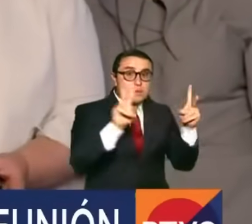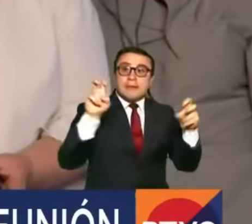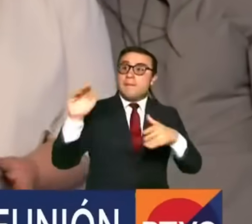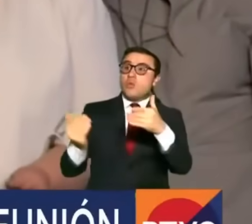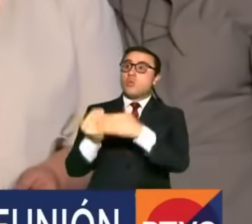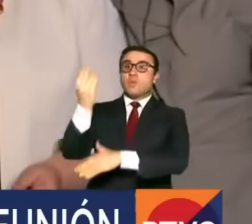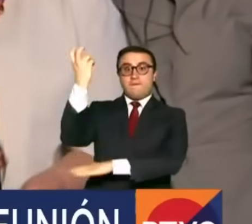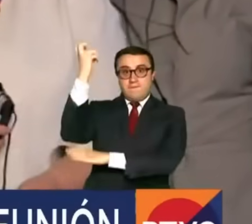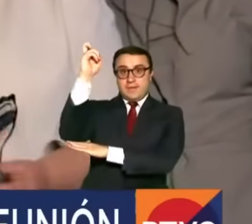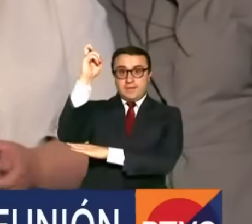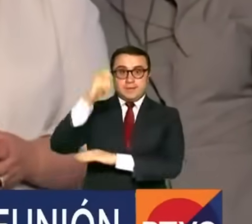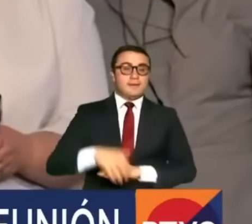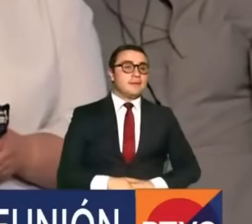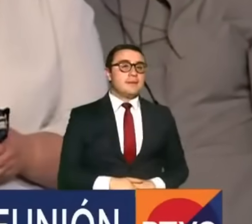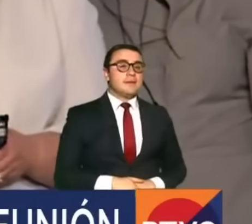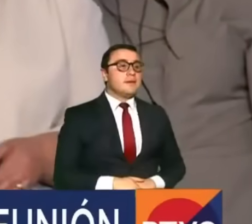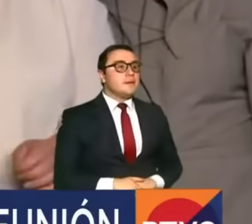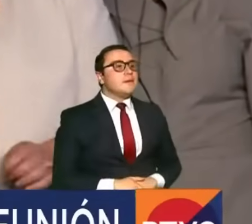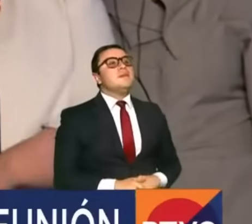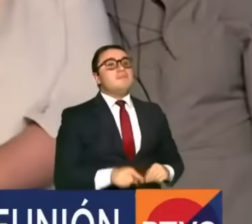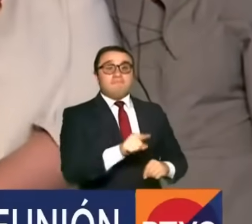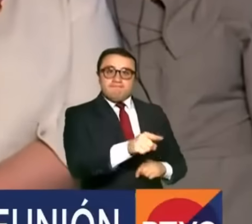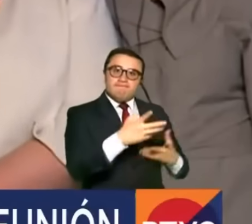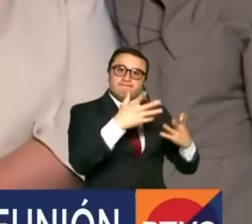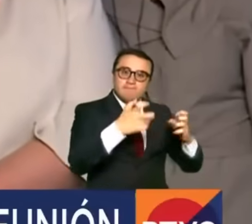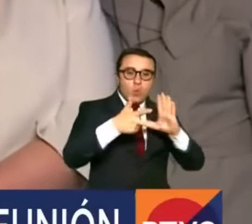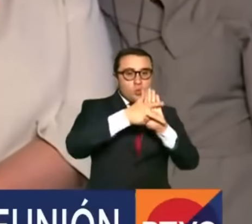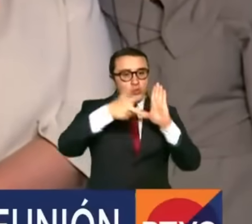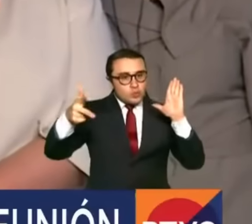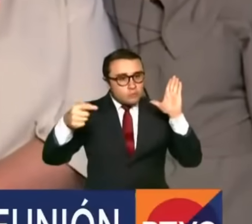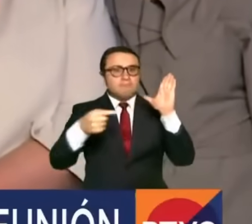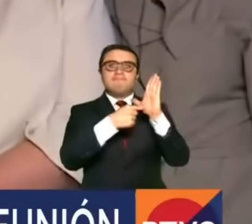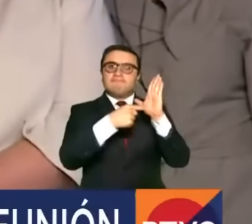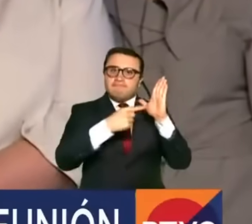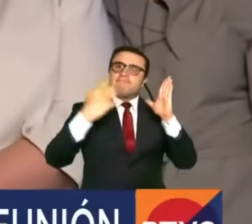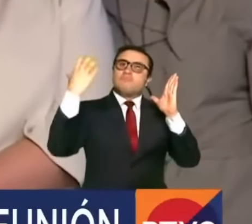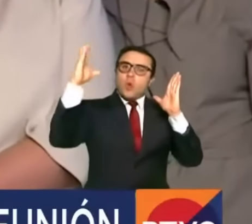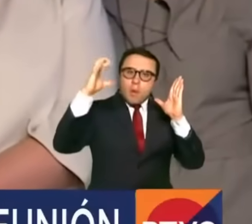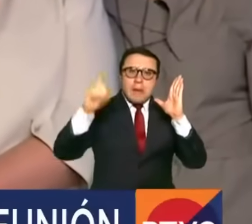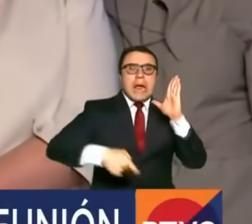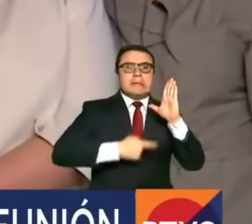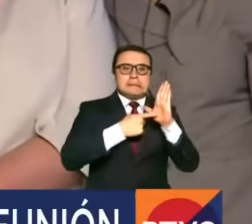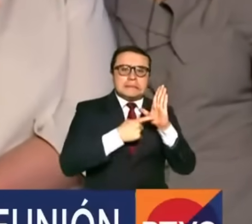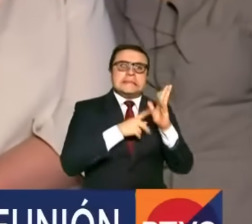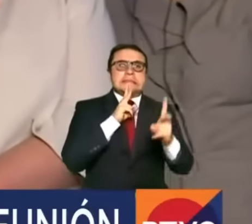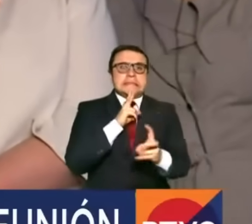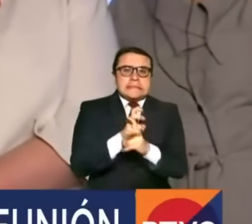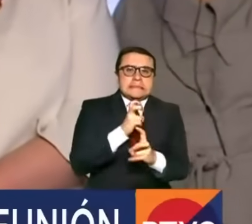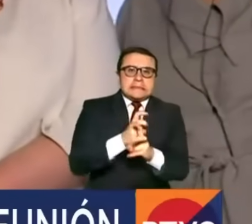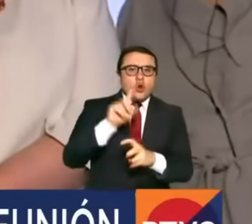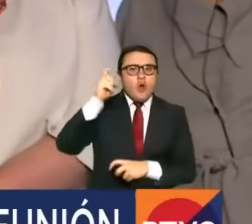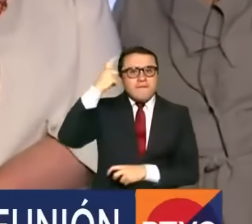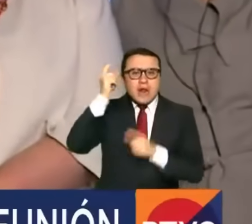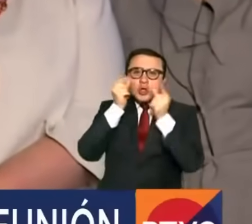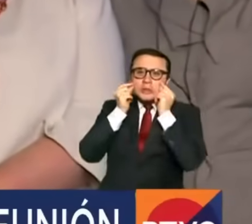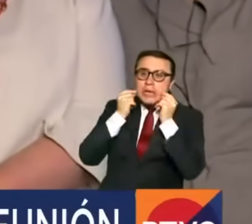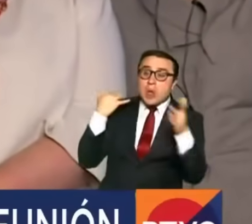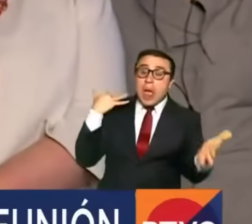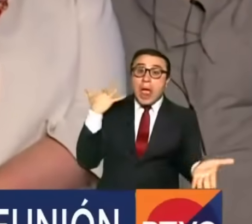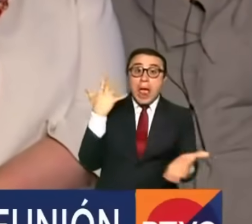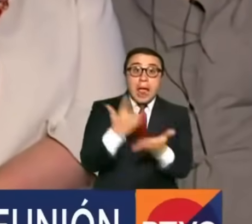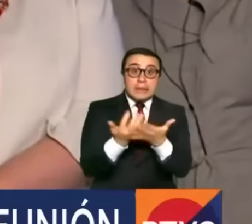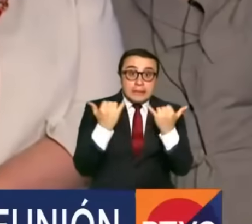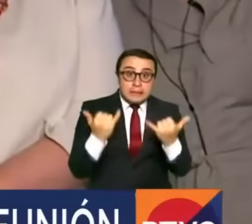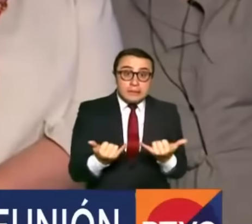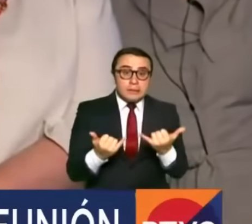Fiscalía, la Constitución en Colombia, que ha sido dificultada desde el gobierno Santos hasta la